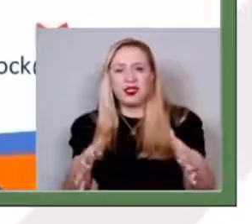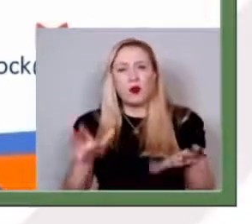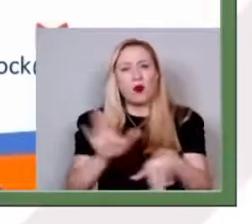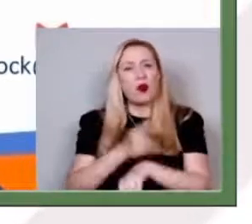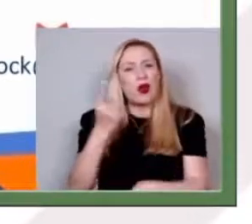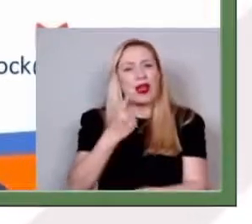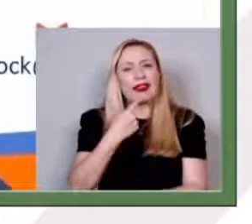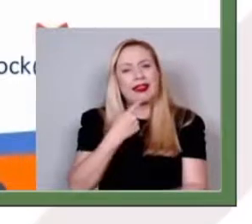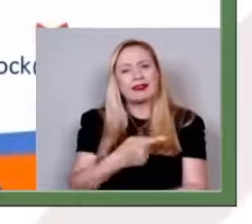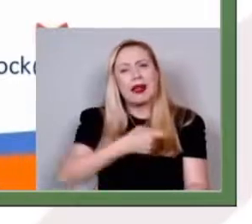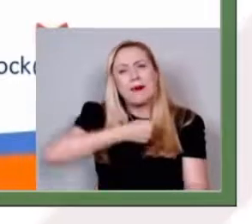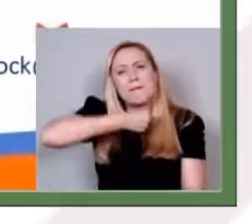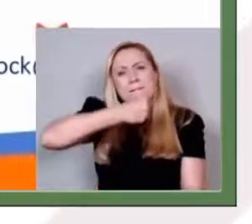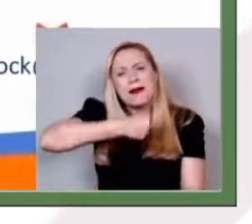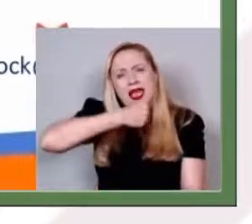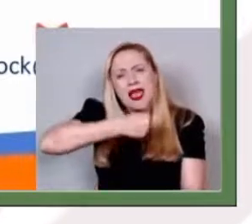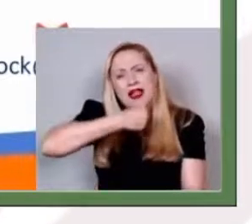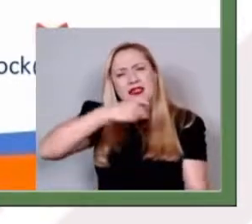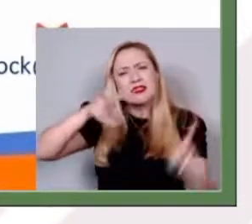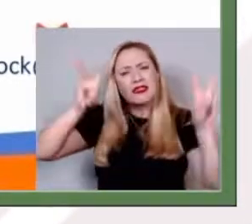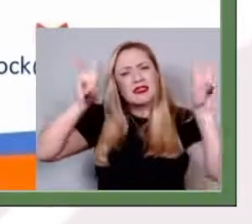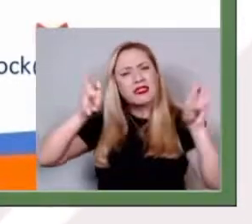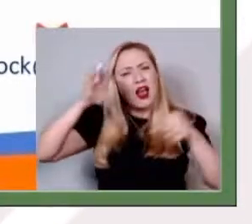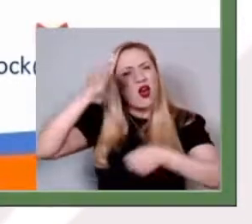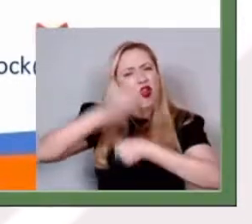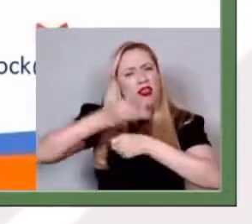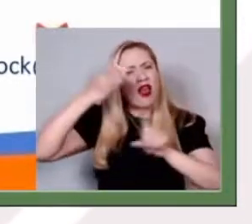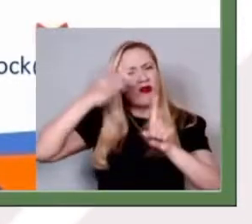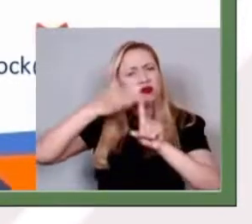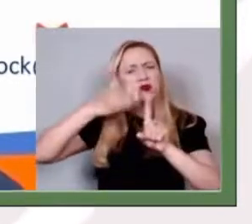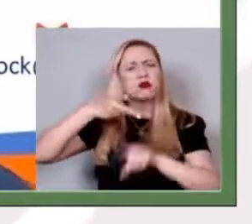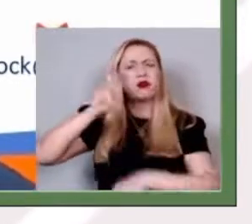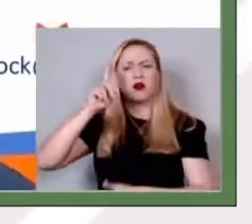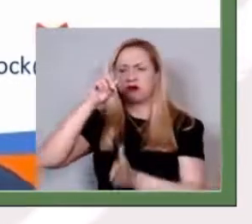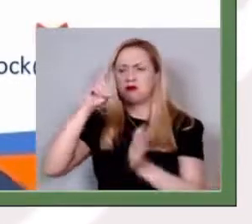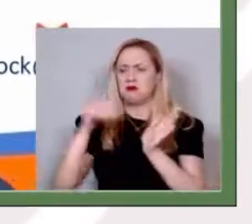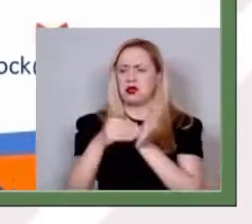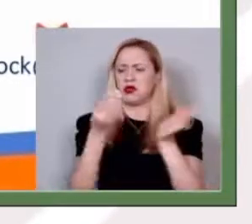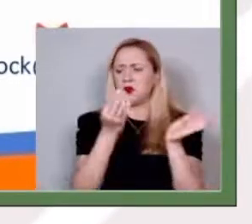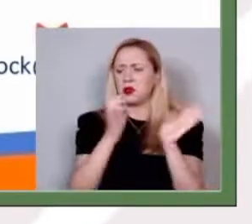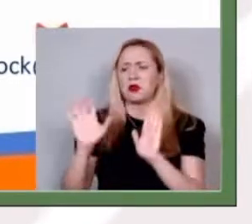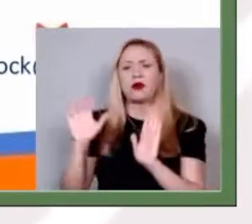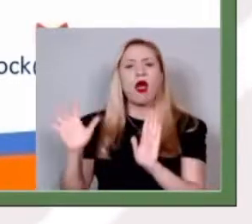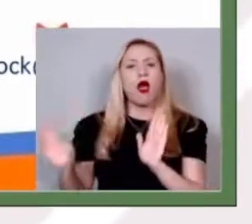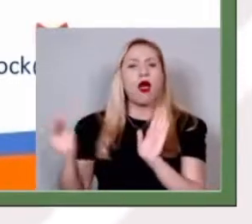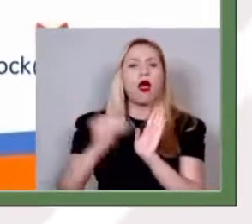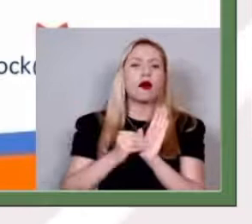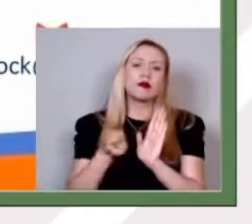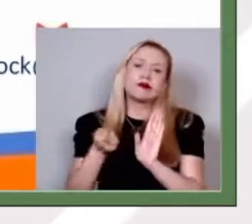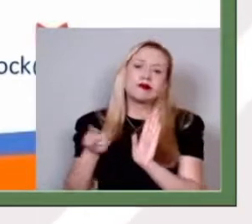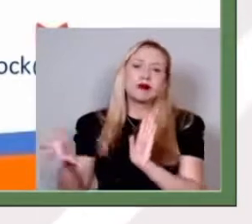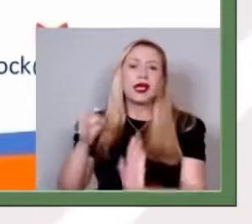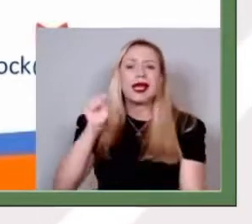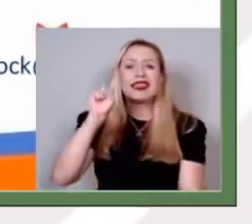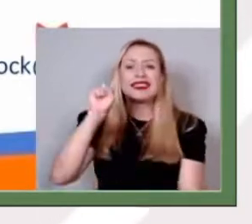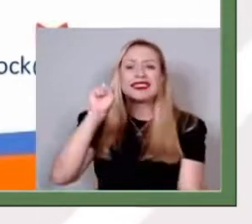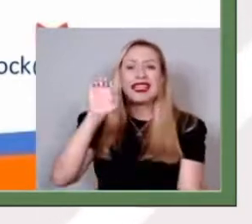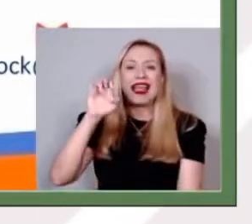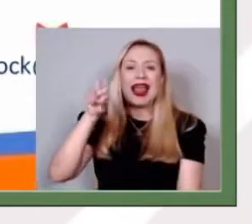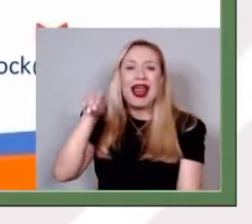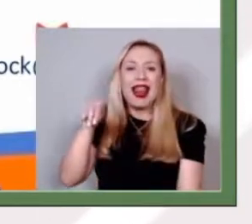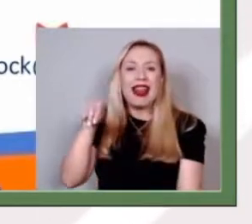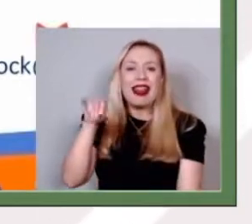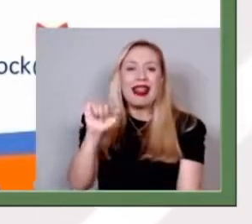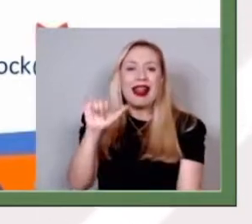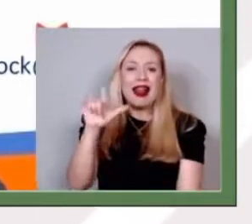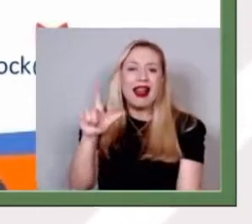término vejez, cuando te digo, desde 1900 este término estaba incluido simplemente con el sinónimo de senilidad y estaba incluido en el